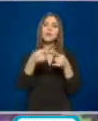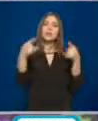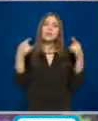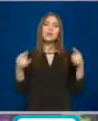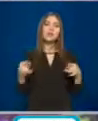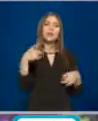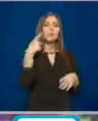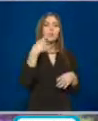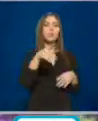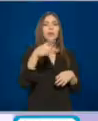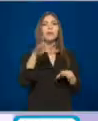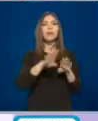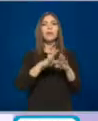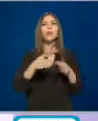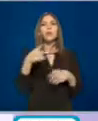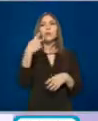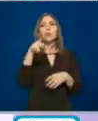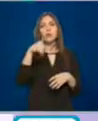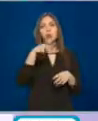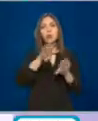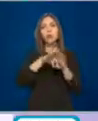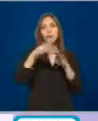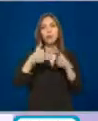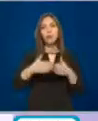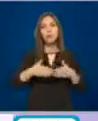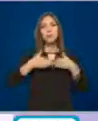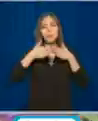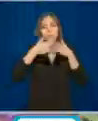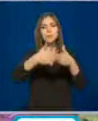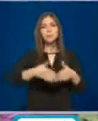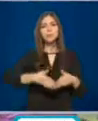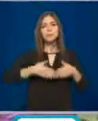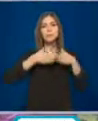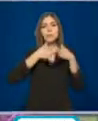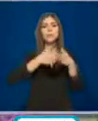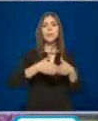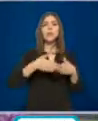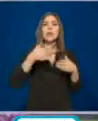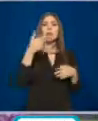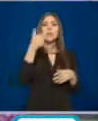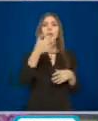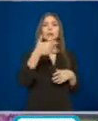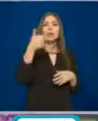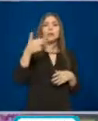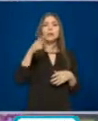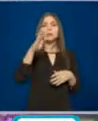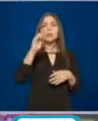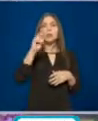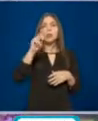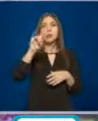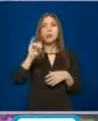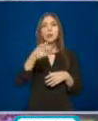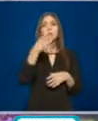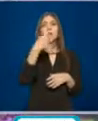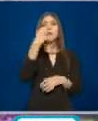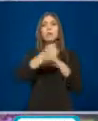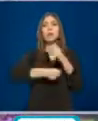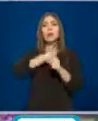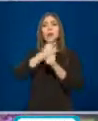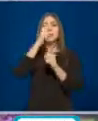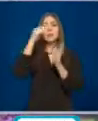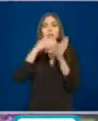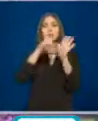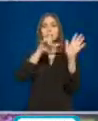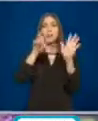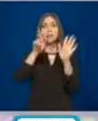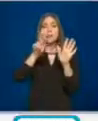Bounty. El Bounty es un barco de la corona inglesa, el H.H. Bounty, que en